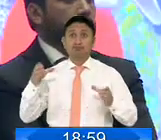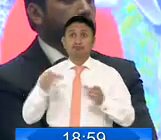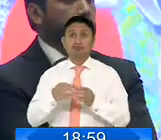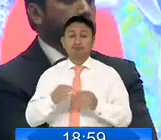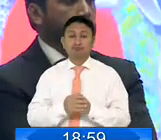poco